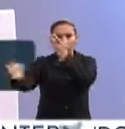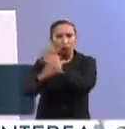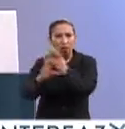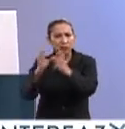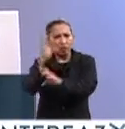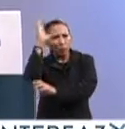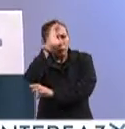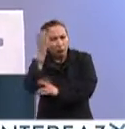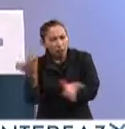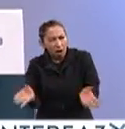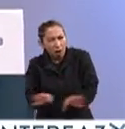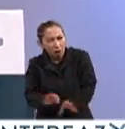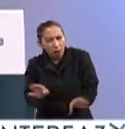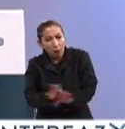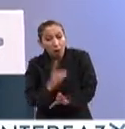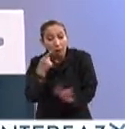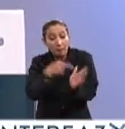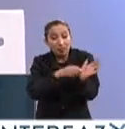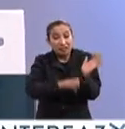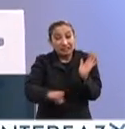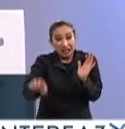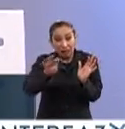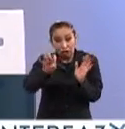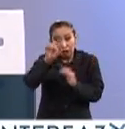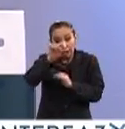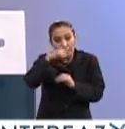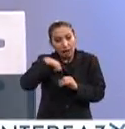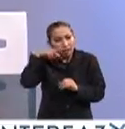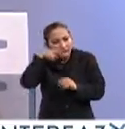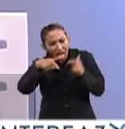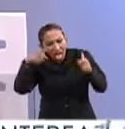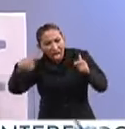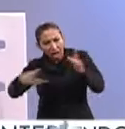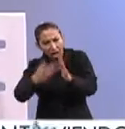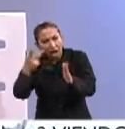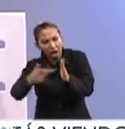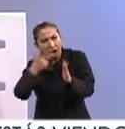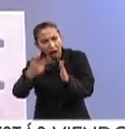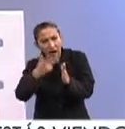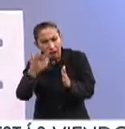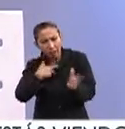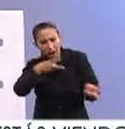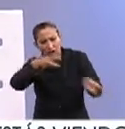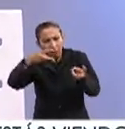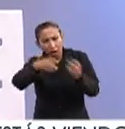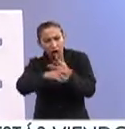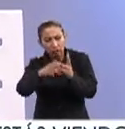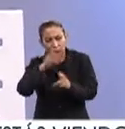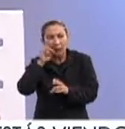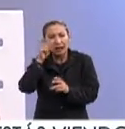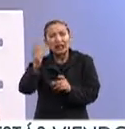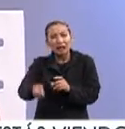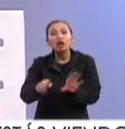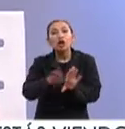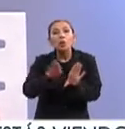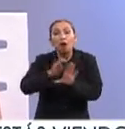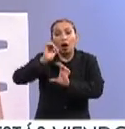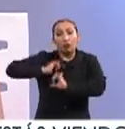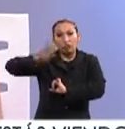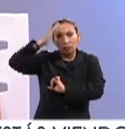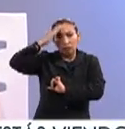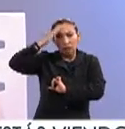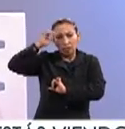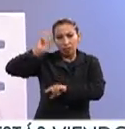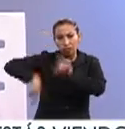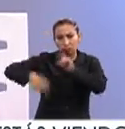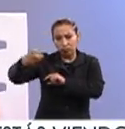bienes culturales, que desde los años 70 se han presentado con frecuencia. Veamos de qué se trata y cómo las autoridades